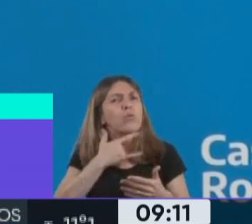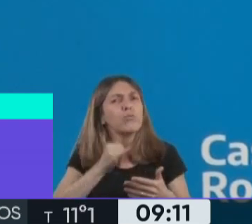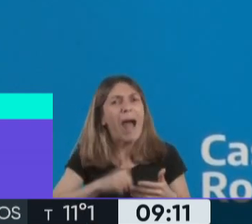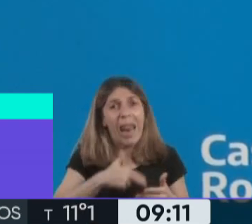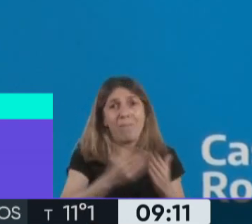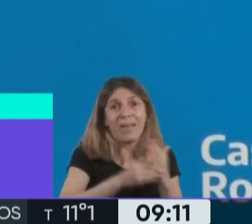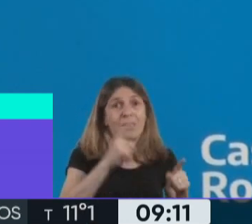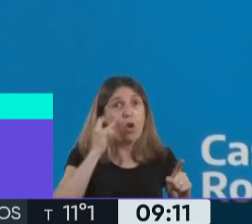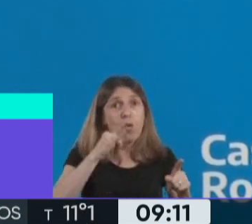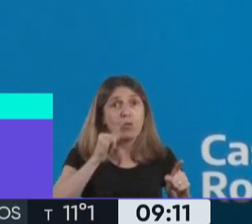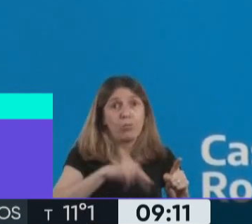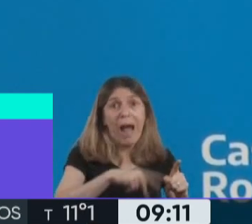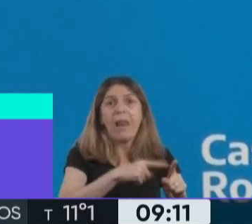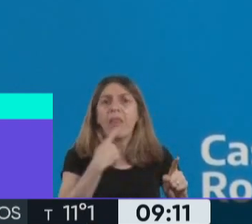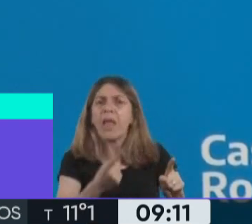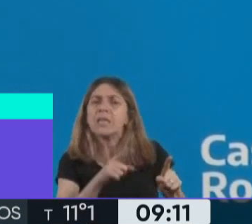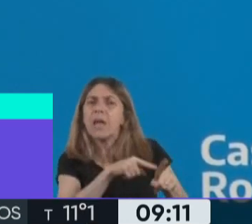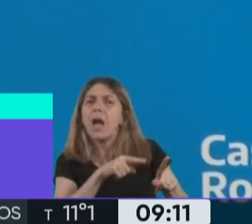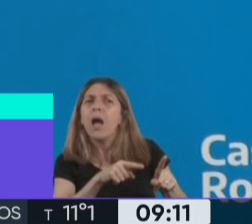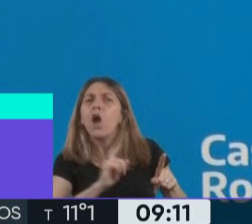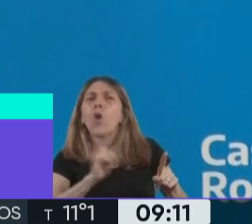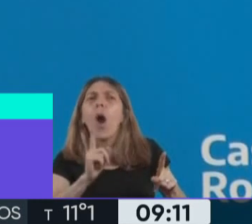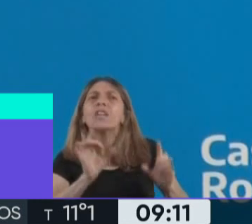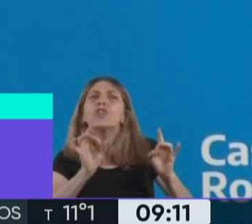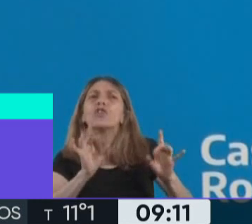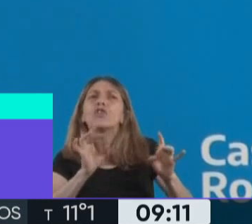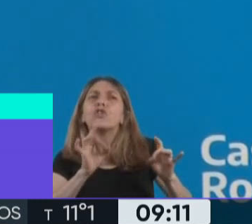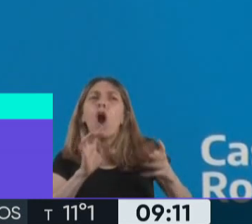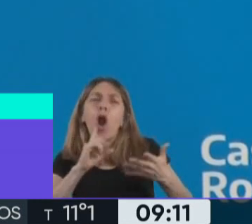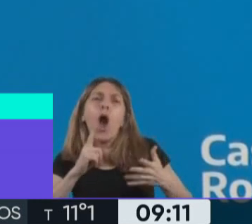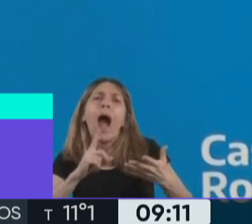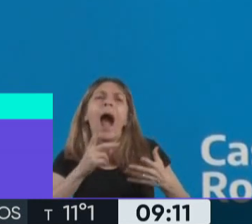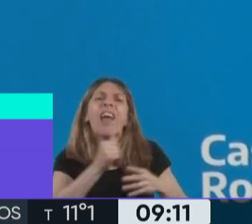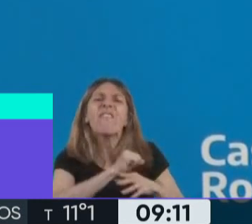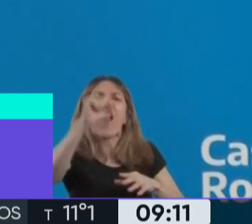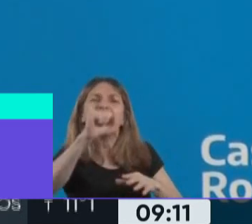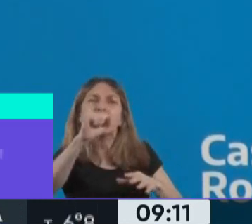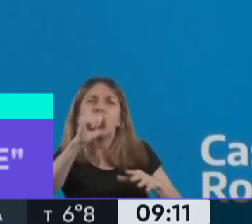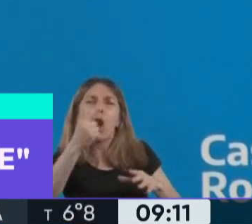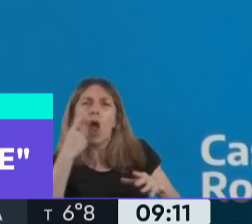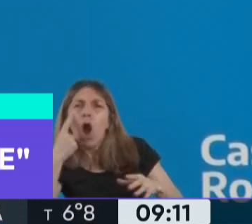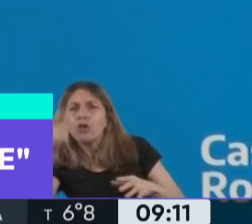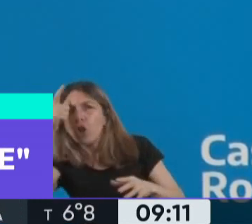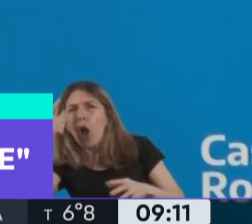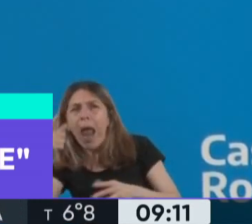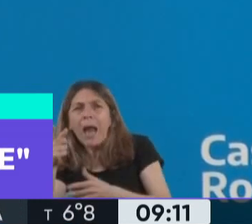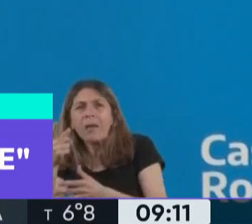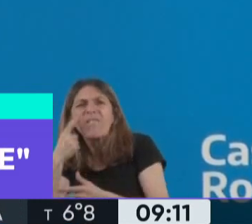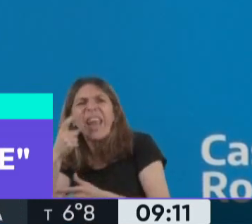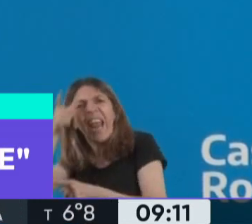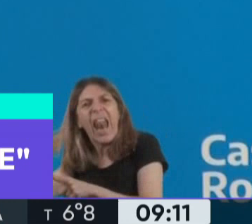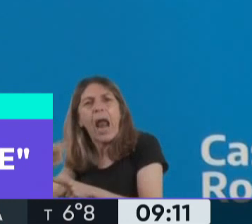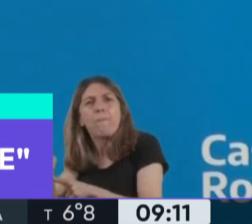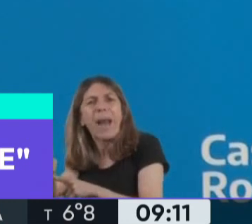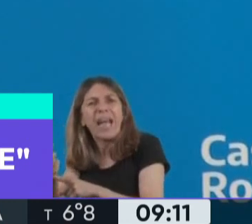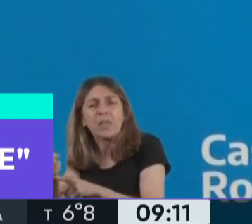no se compone solamente, no se puede llevar adelante solamente combatir la inflación con el control de precios, que ha dado muy buenos resultados y el